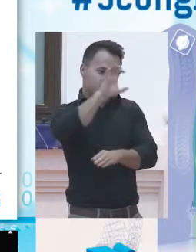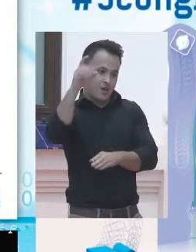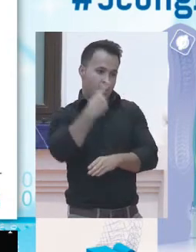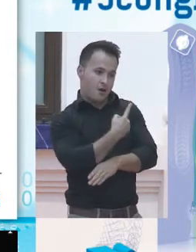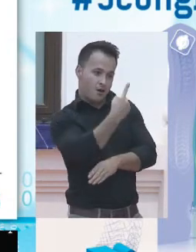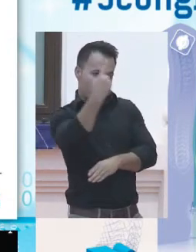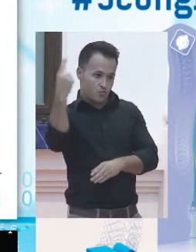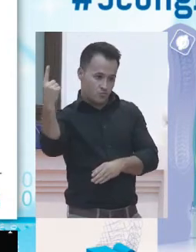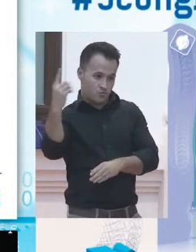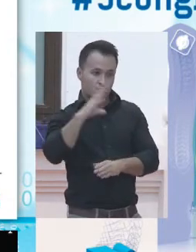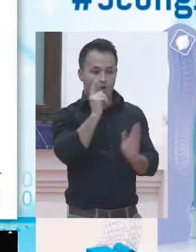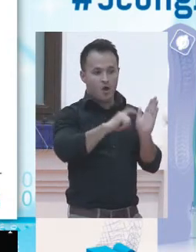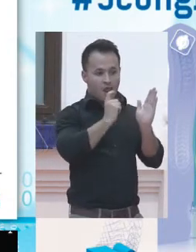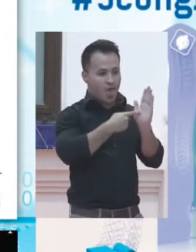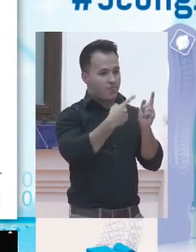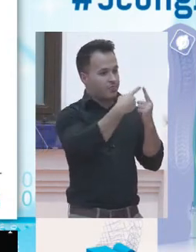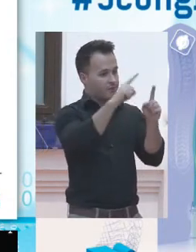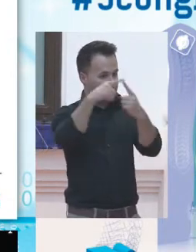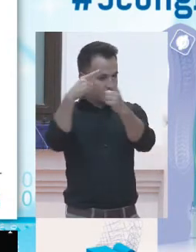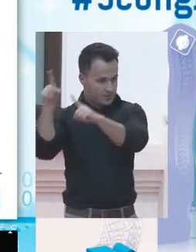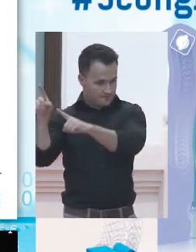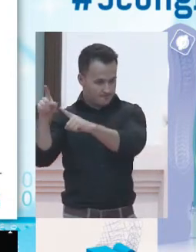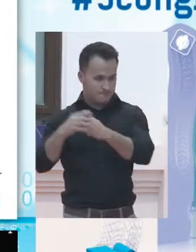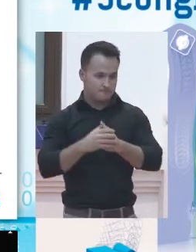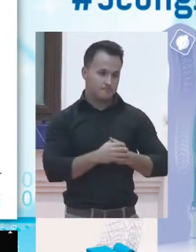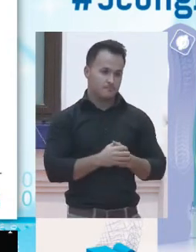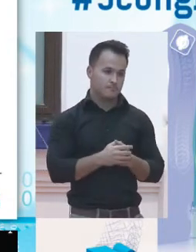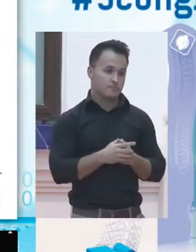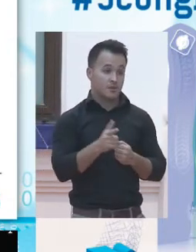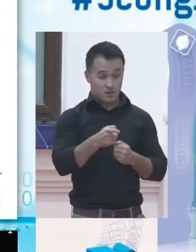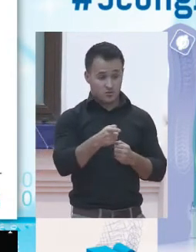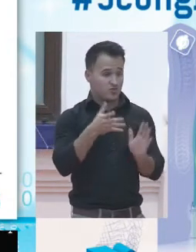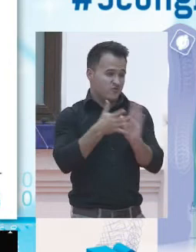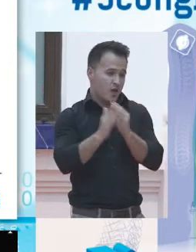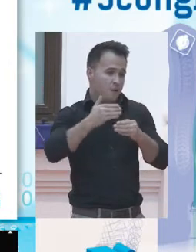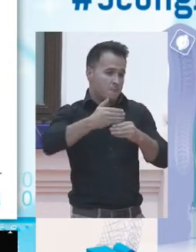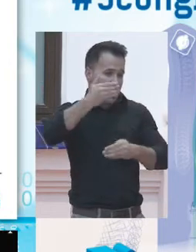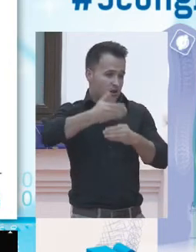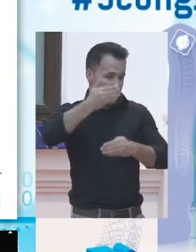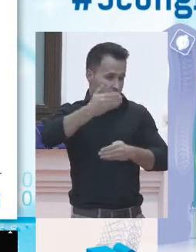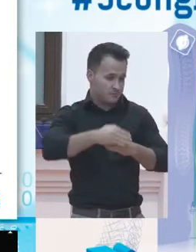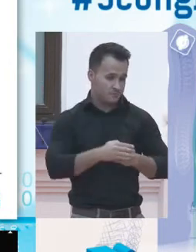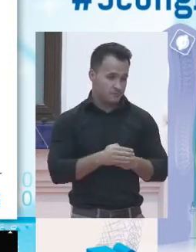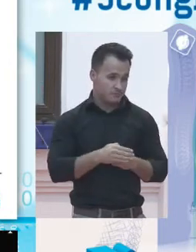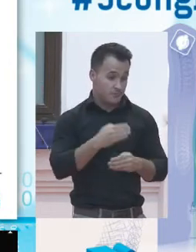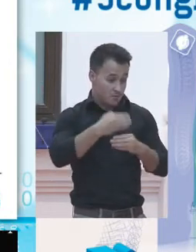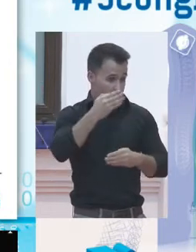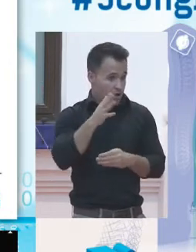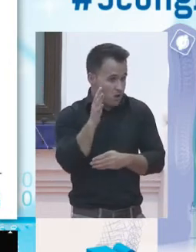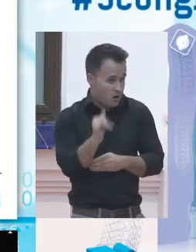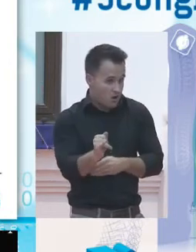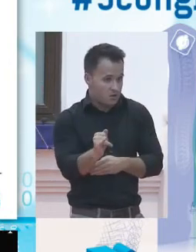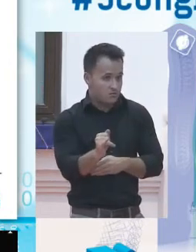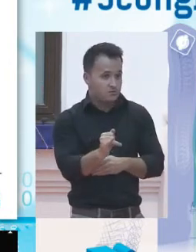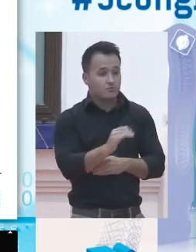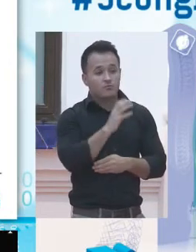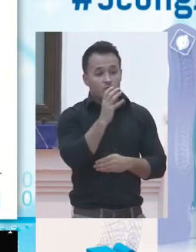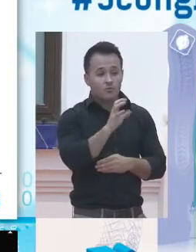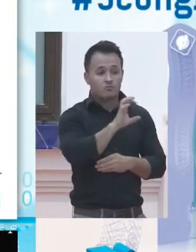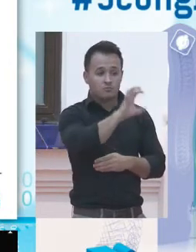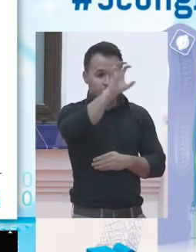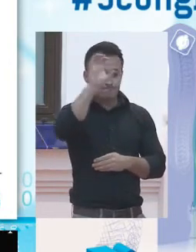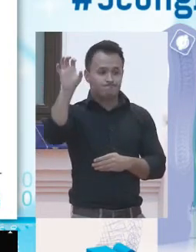hay distintas legislaciones y distintos reglamentos. Eso es una barrera. Esa barrera en Estados Unidos no existe, porque los 52 estados de los